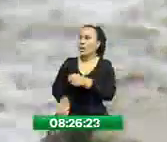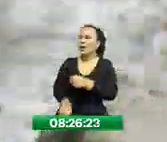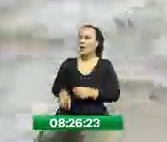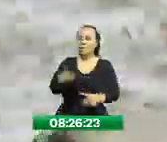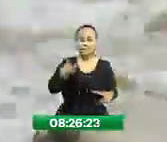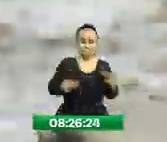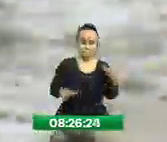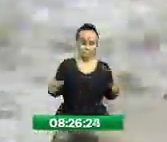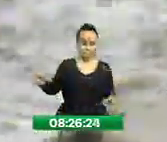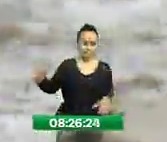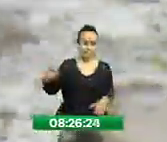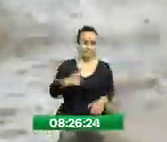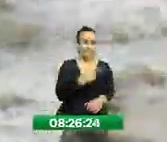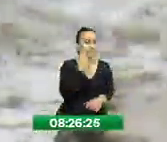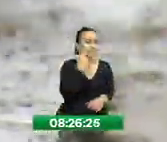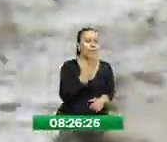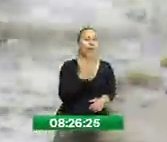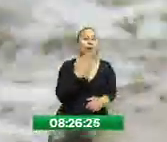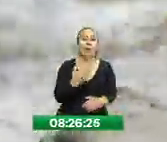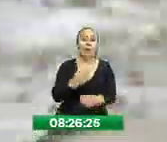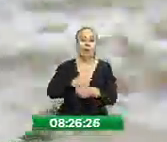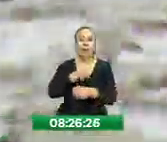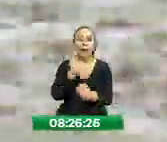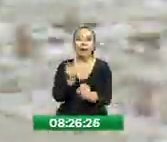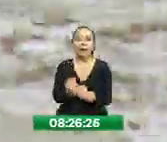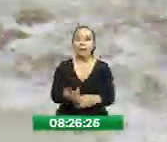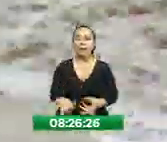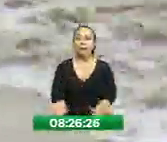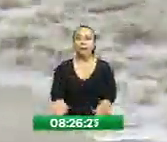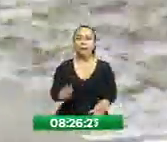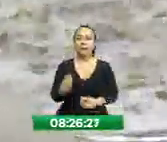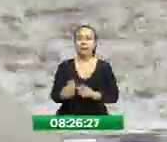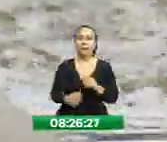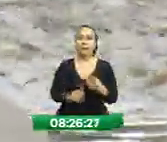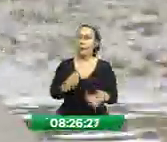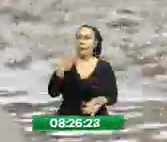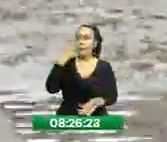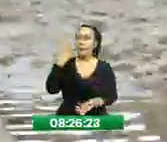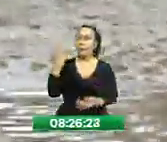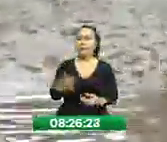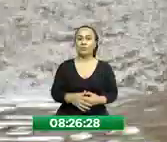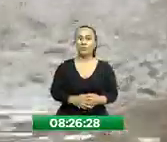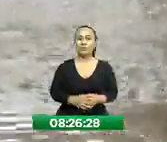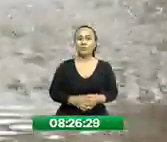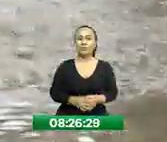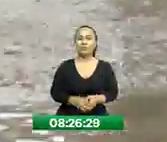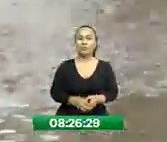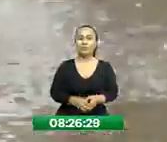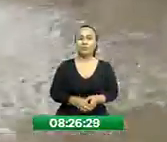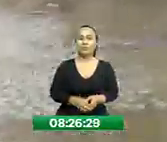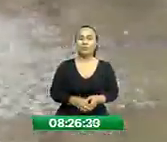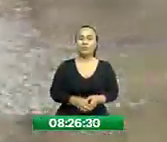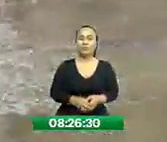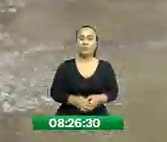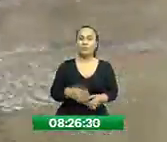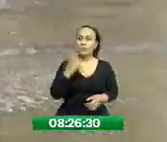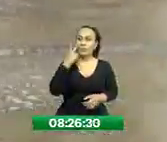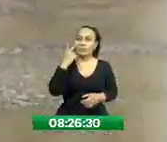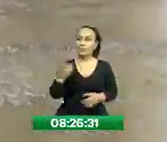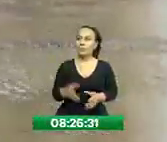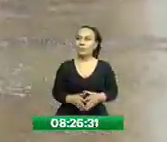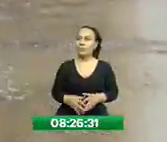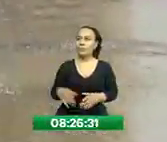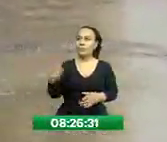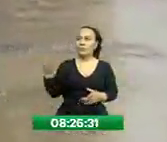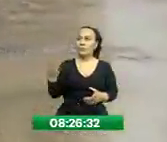moradores ven cómo hacer para poder caminar sin mojarse. Conversamos con uno de ellos. Caballero, buen día. ¿Con quién tengo el gusto? Vean,